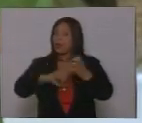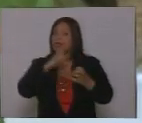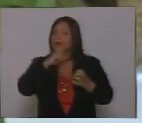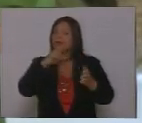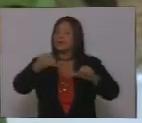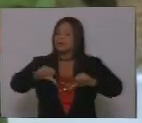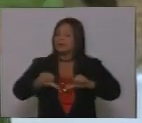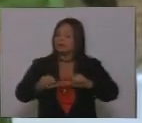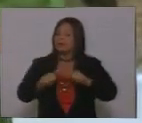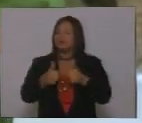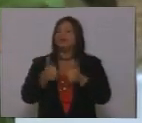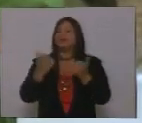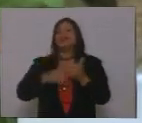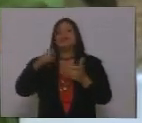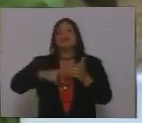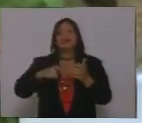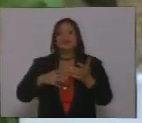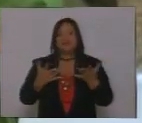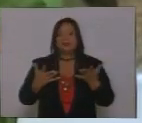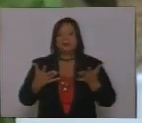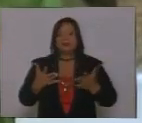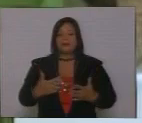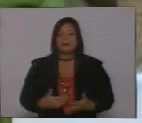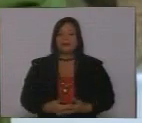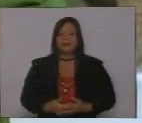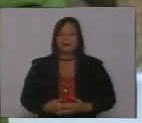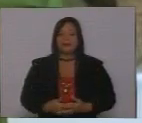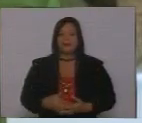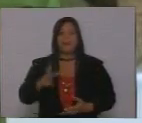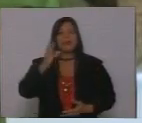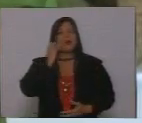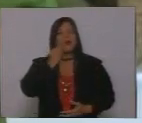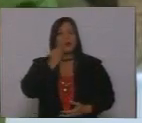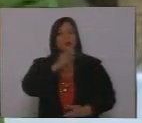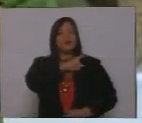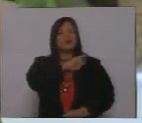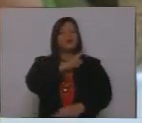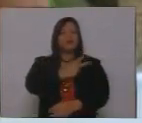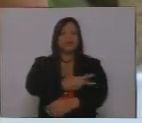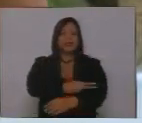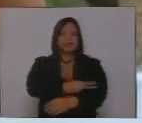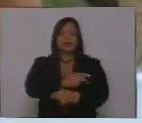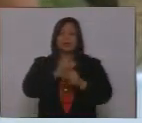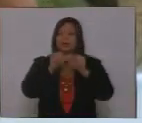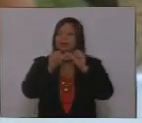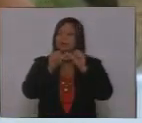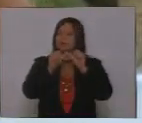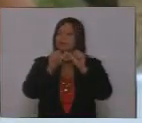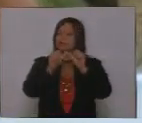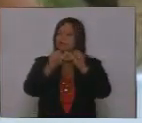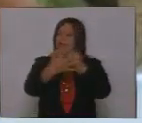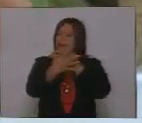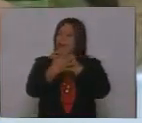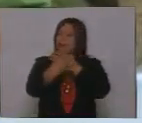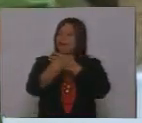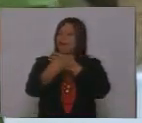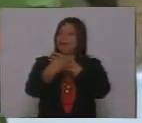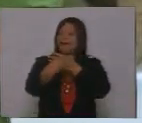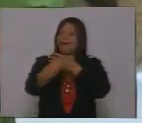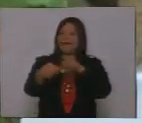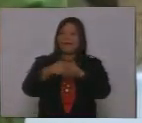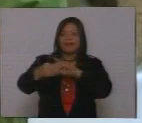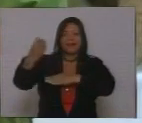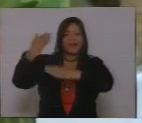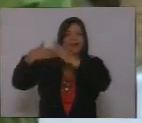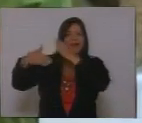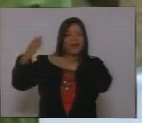presentar para generar desesperanza. Una juventud se fortalece siguiendo el ejemplo de los que en algún